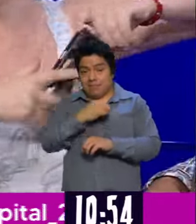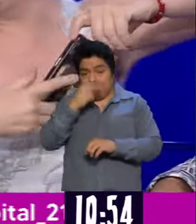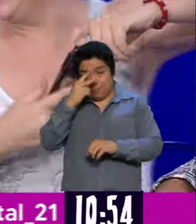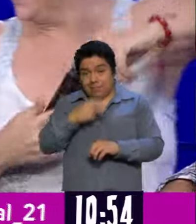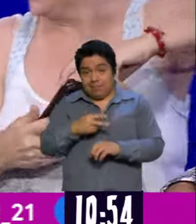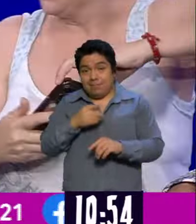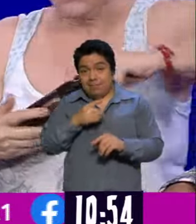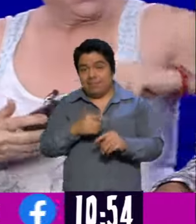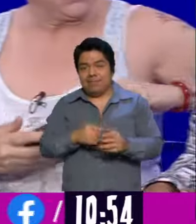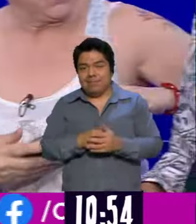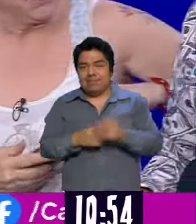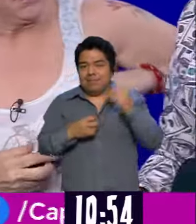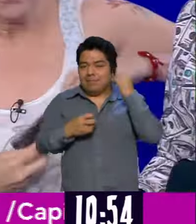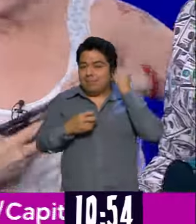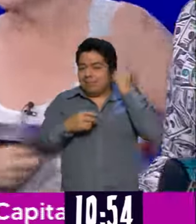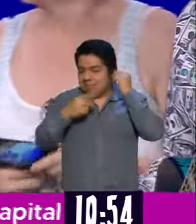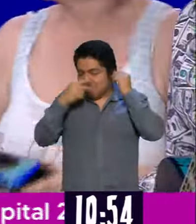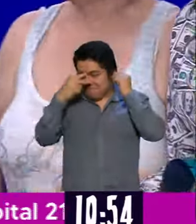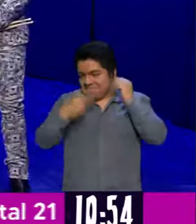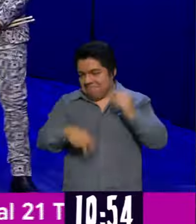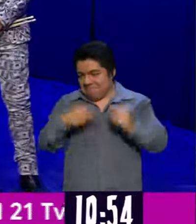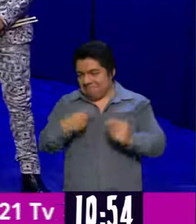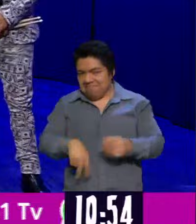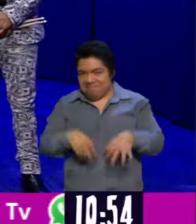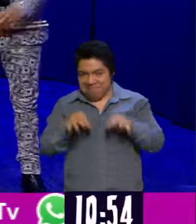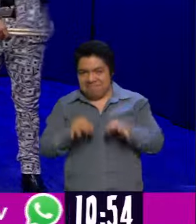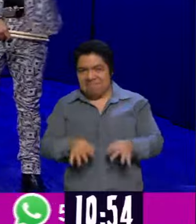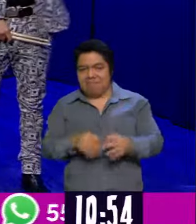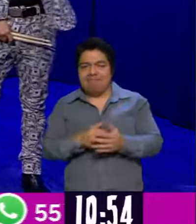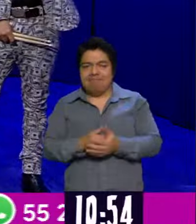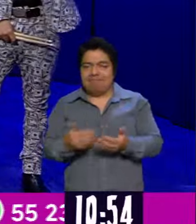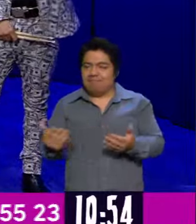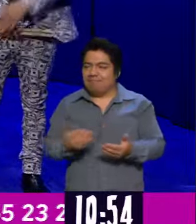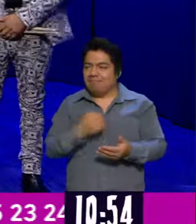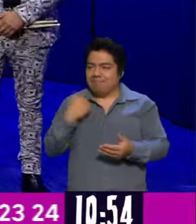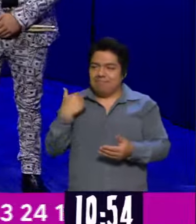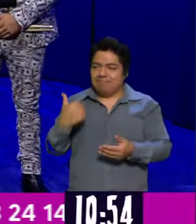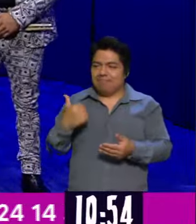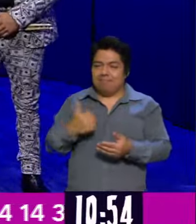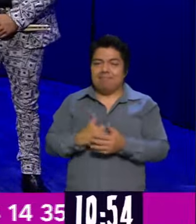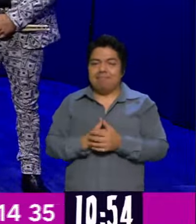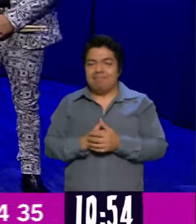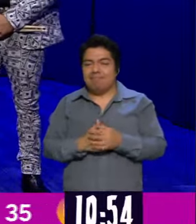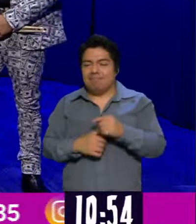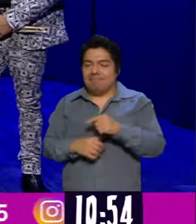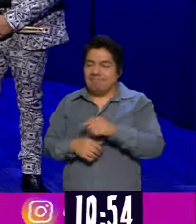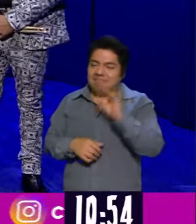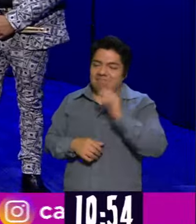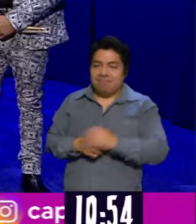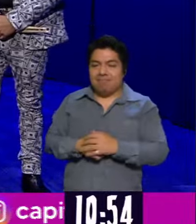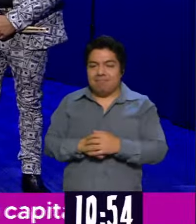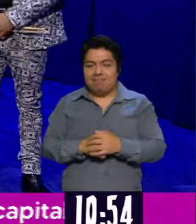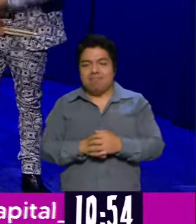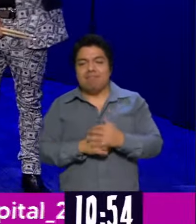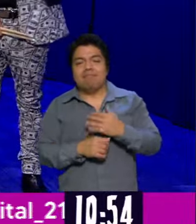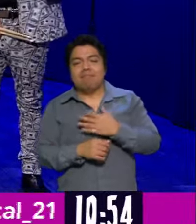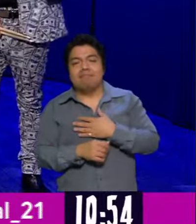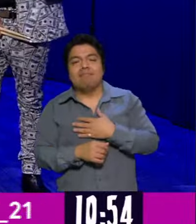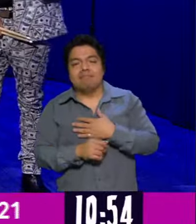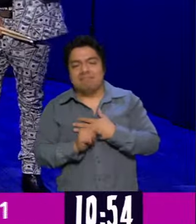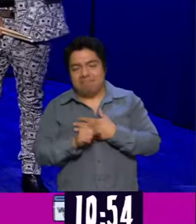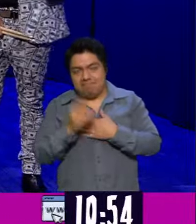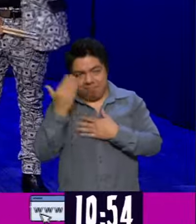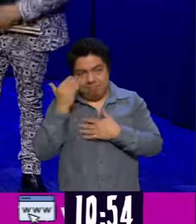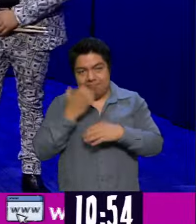¿Dónde? Eso. Mexiquense. Eso, ya somos aquí 6. Usted, pues usted es chilanga. Yo he sido.